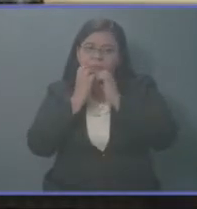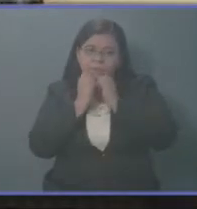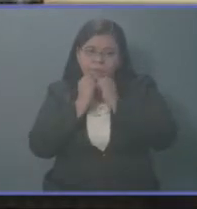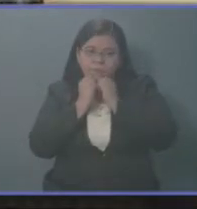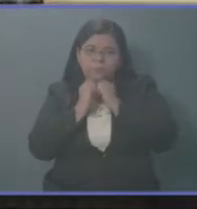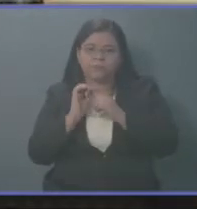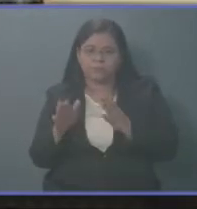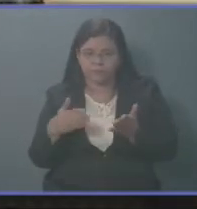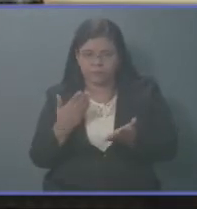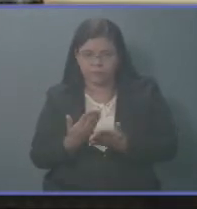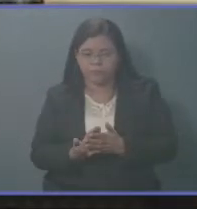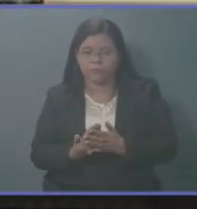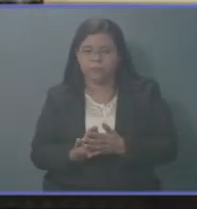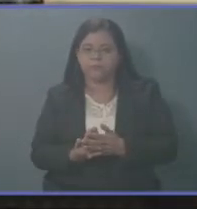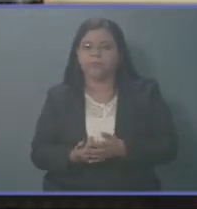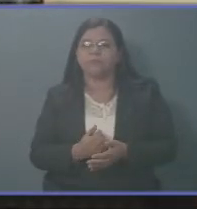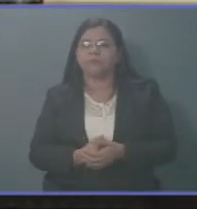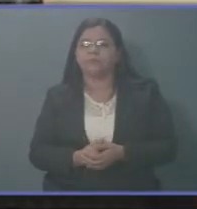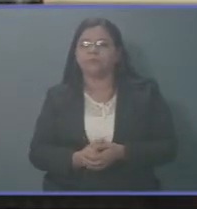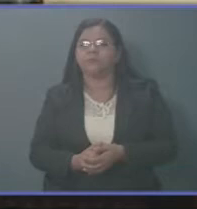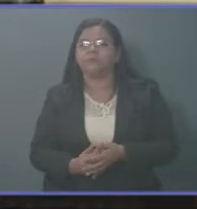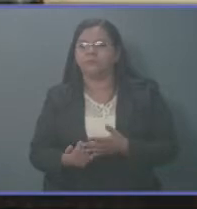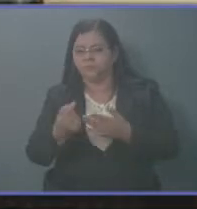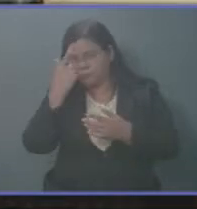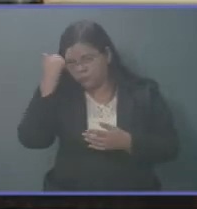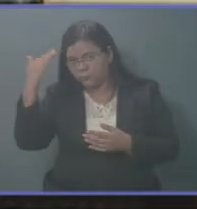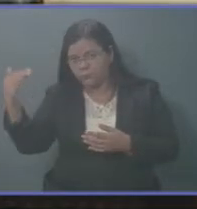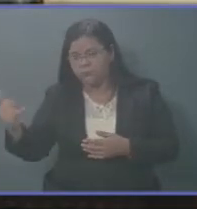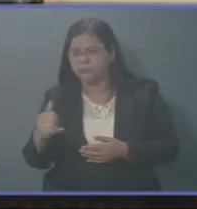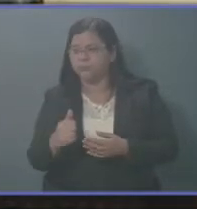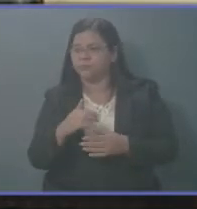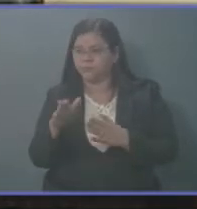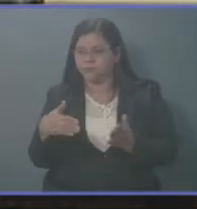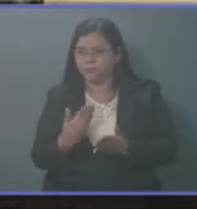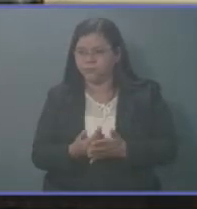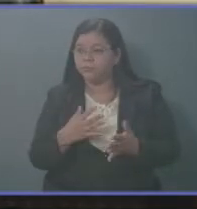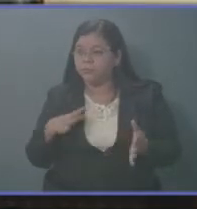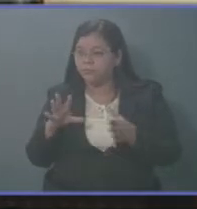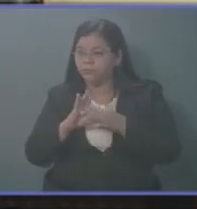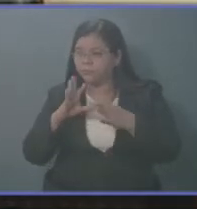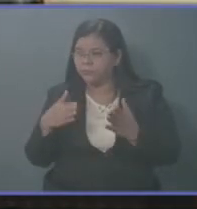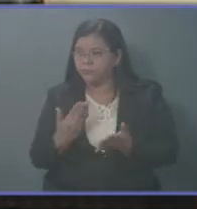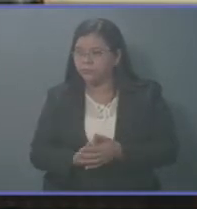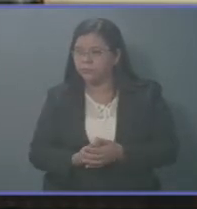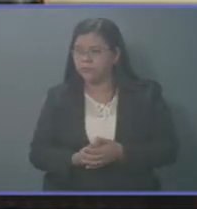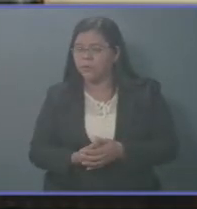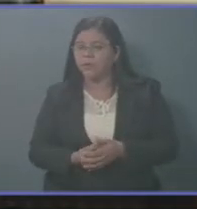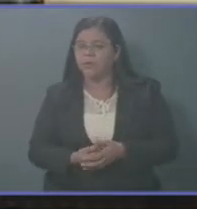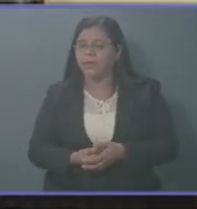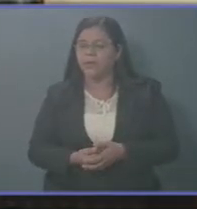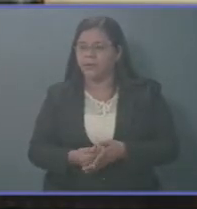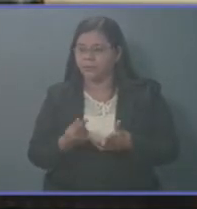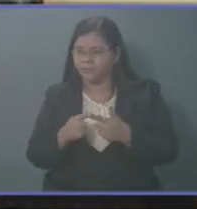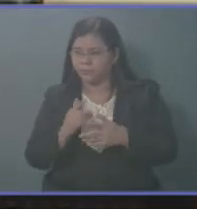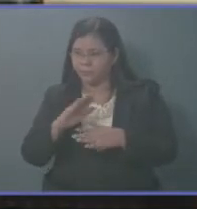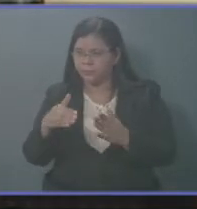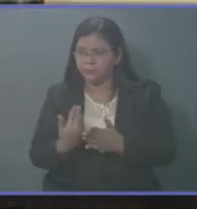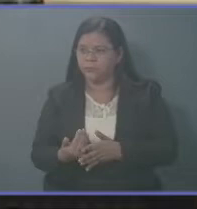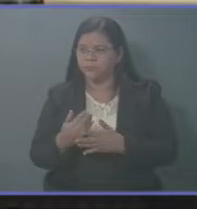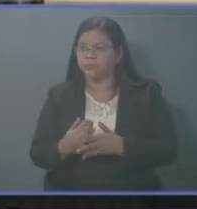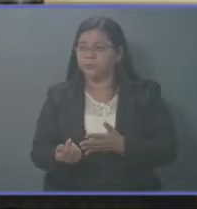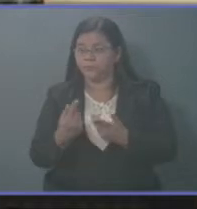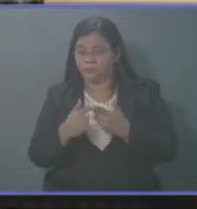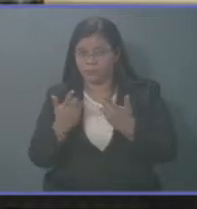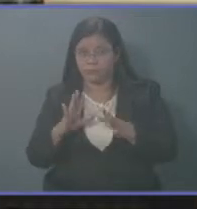salvaguardar la armonía del orden jurídico salvadoreño y evitar impactos desproporcionados con el ejercicio de las funciones de las diferentes instituciones estatales, con